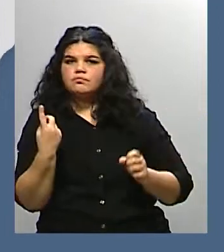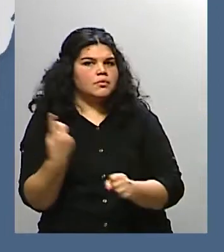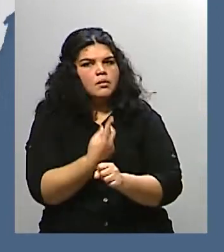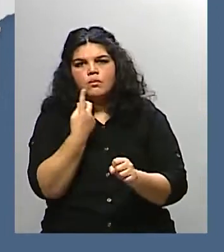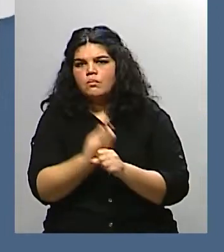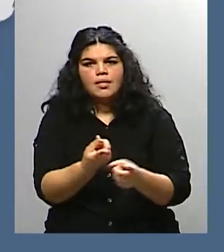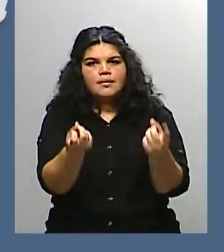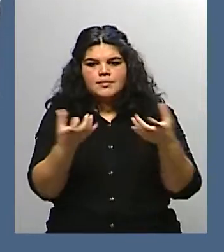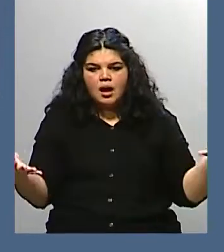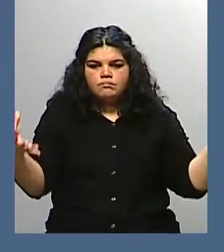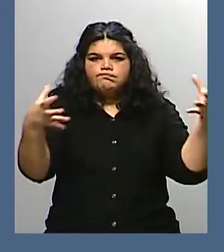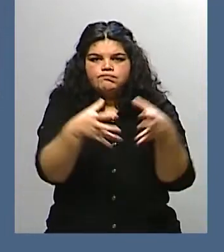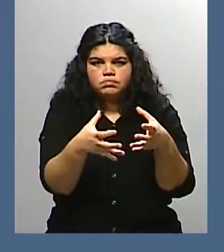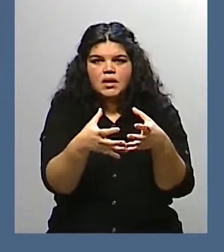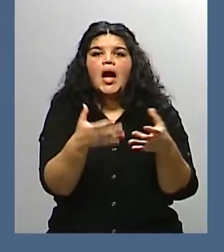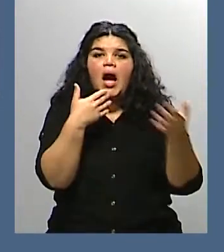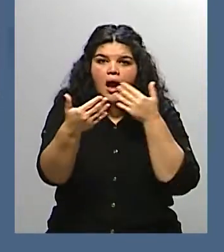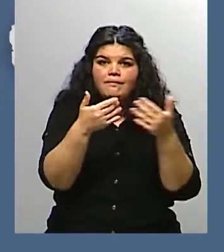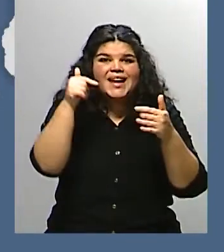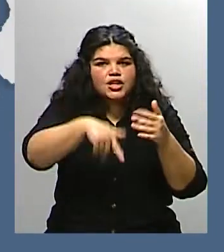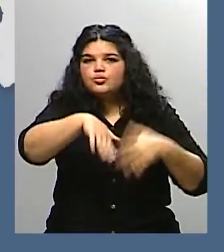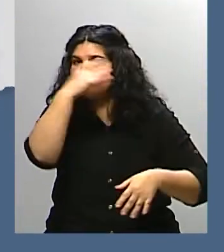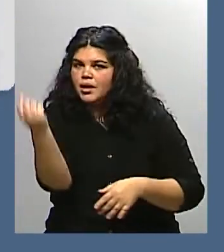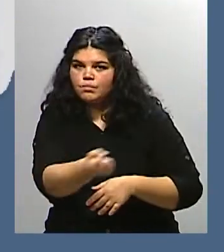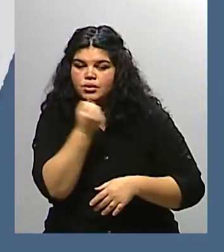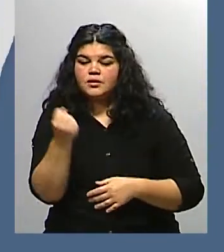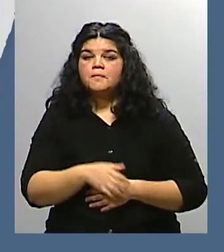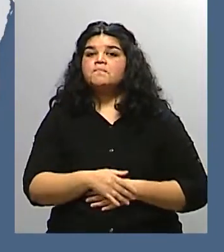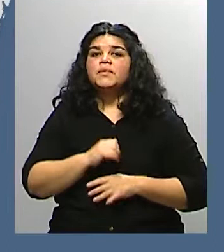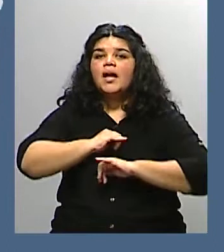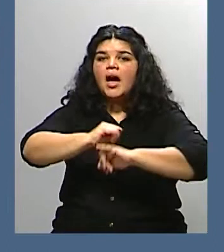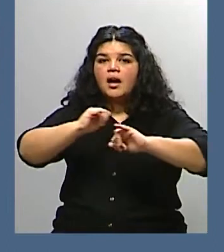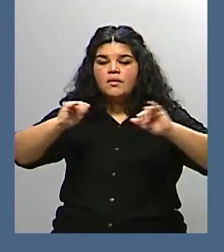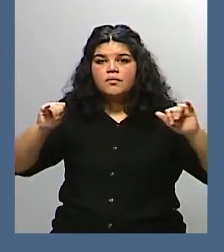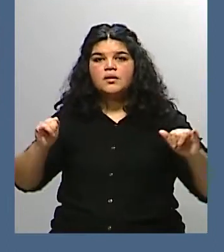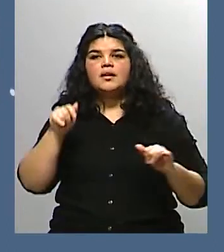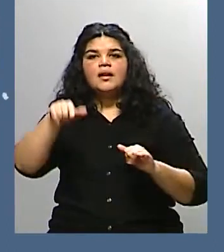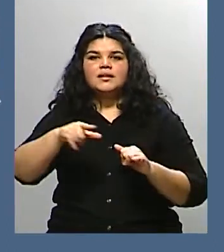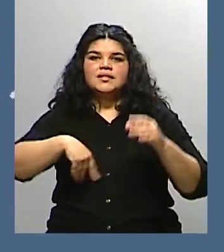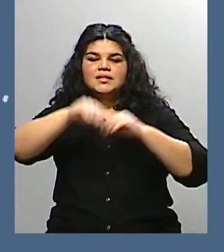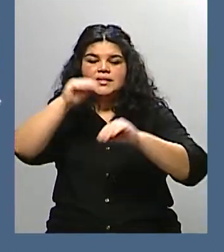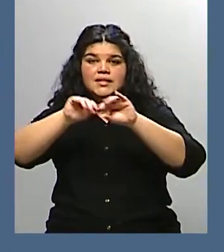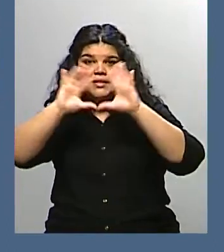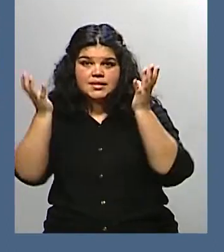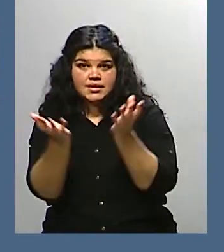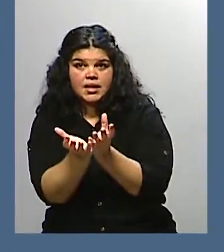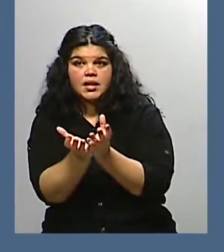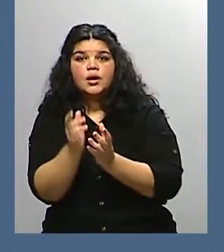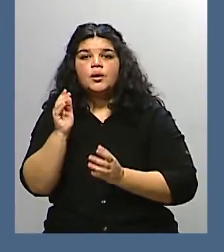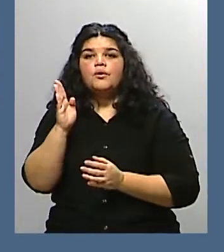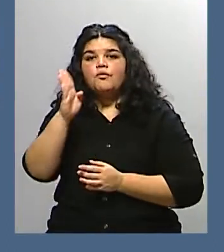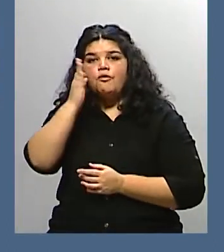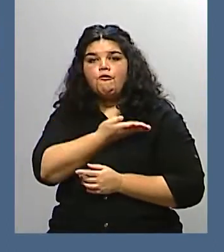dialogar. Fernando, vamos a ir a una pausa. Les contamos a la gente que estamos en Chat Internacional con Fernando Trujillo, biólogo marino, que nos atiende